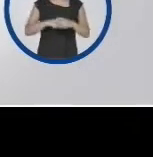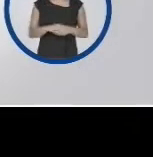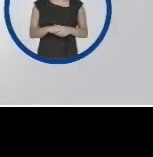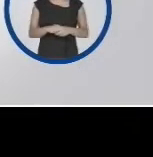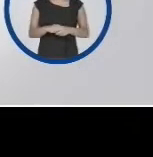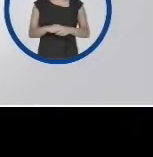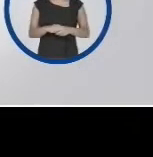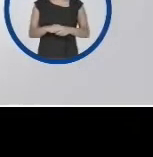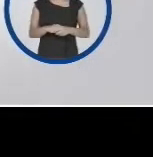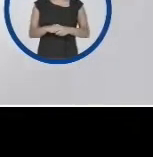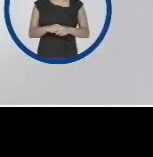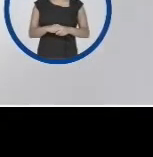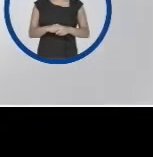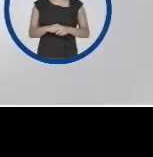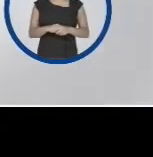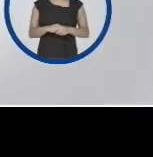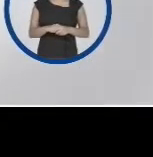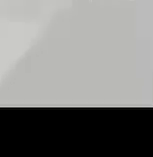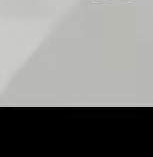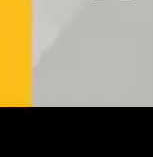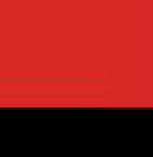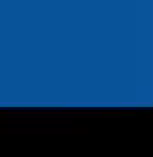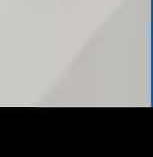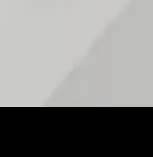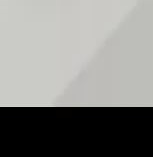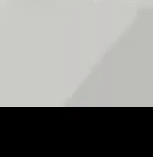24 de marzo y hazte escuchar.